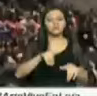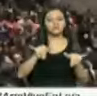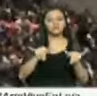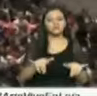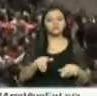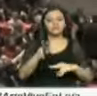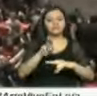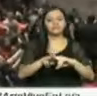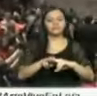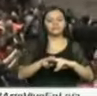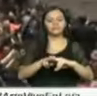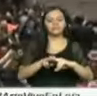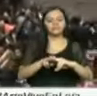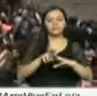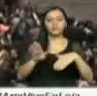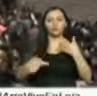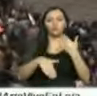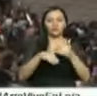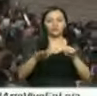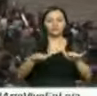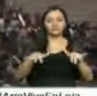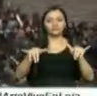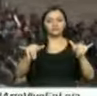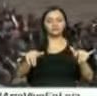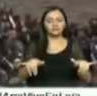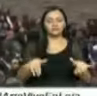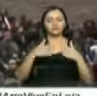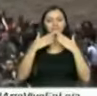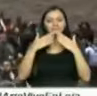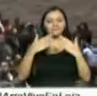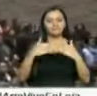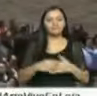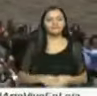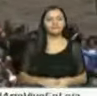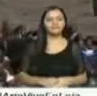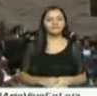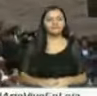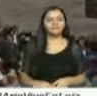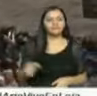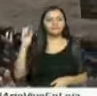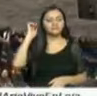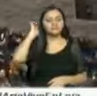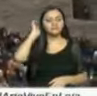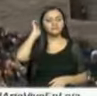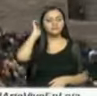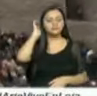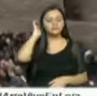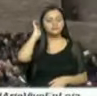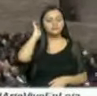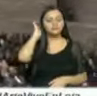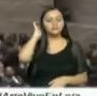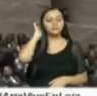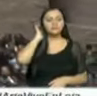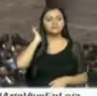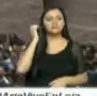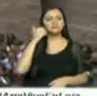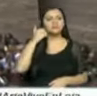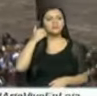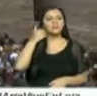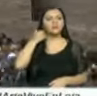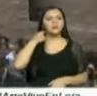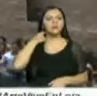su asiento en todo momento. Muchas gracias. Fiesta, fiesta grande, sí